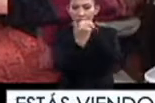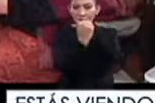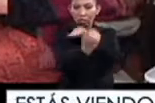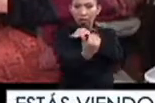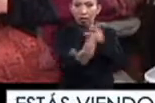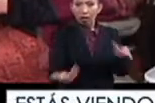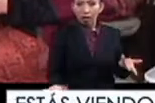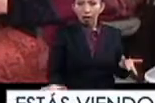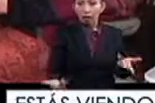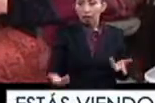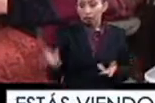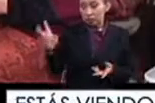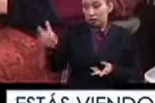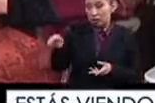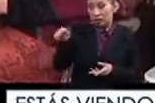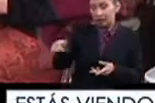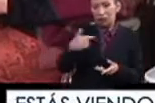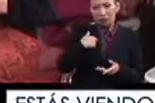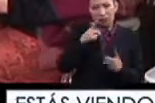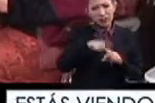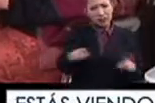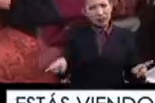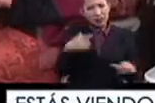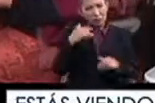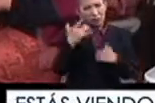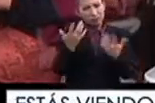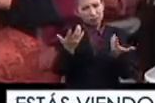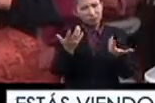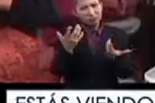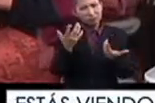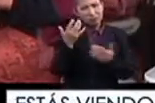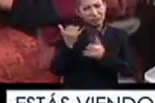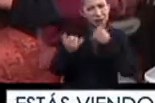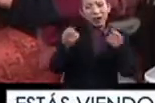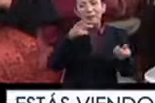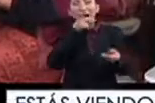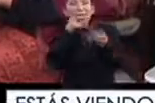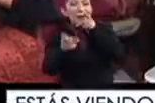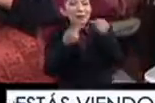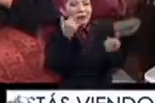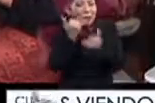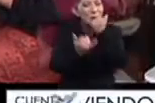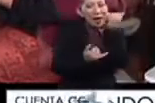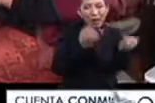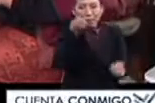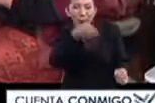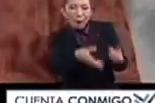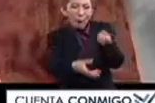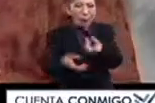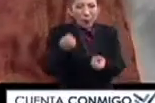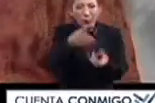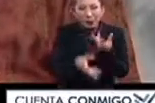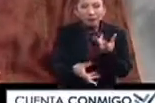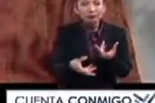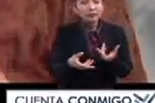en tu caso, porque a ti te gusta mucho jugar, ¿no? Bueno, creo que una de las formas que uno puede enfrentar la realidad